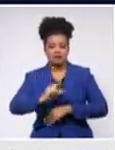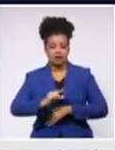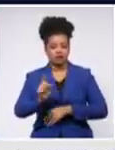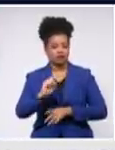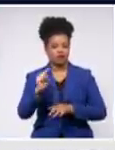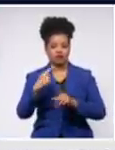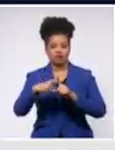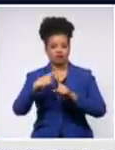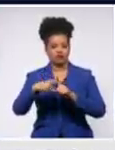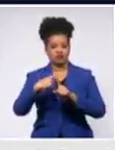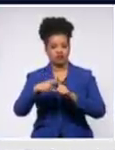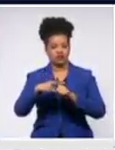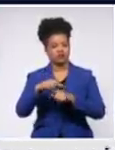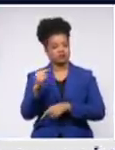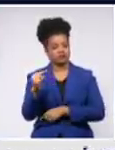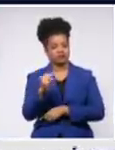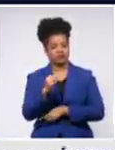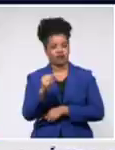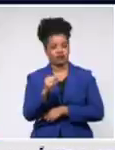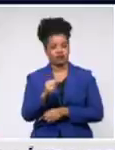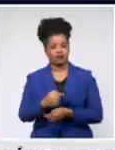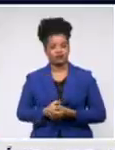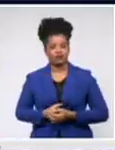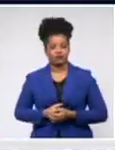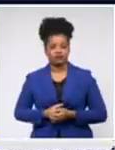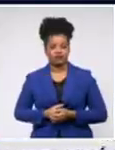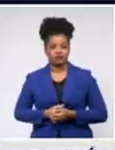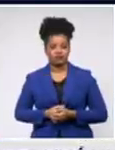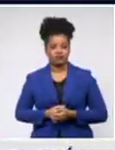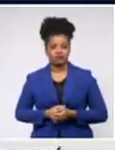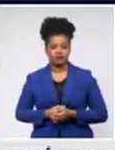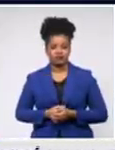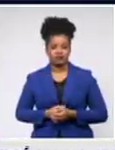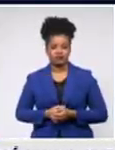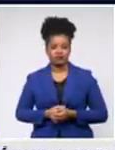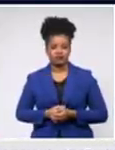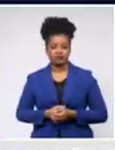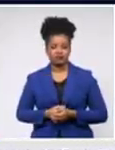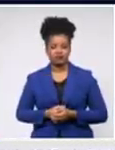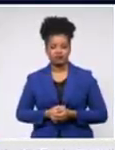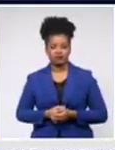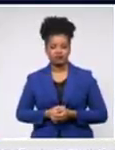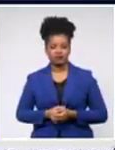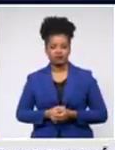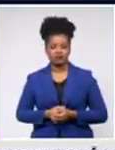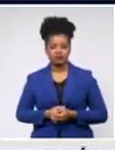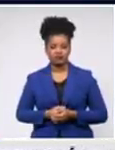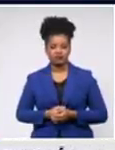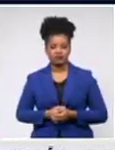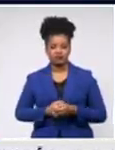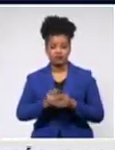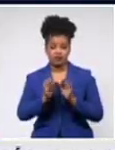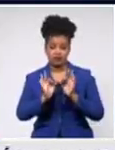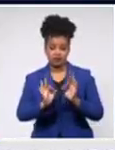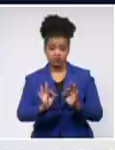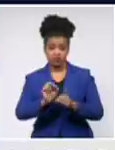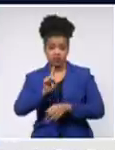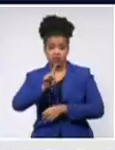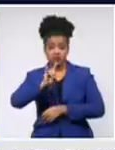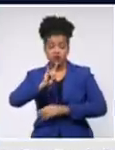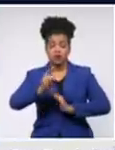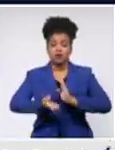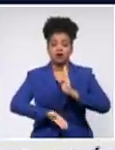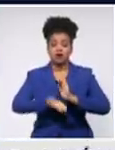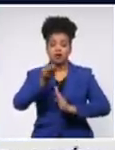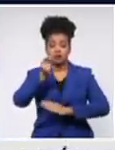punto de vista de los activos que se mantienen en nuestro país. Con estas 19 altas que se dieron en